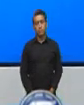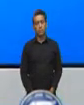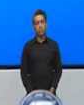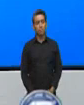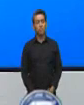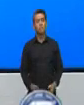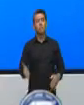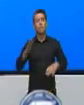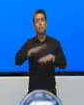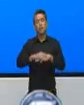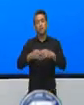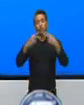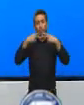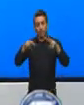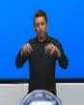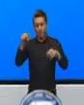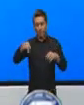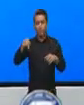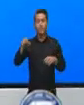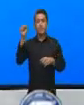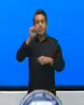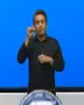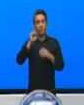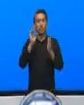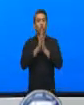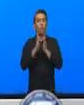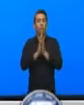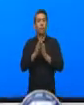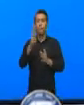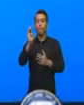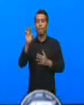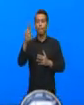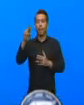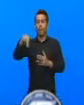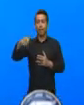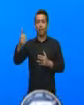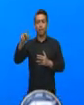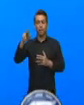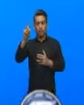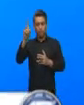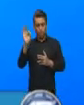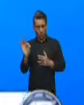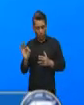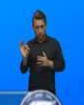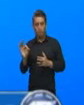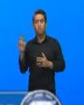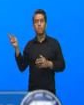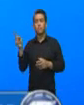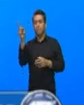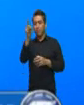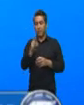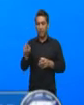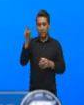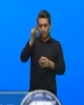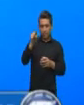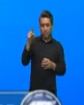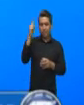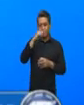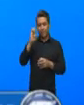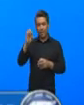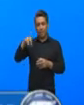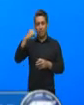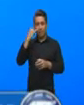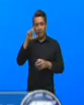Comenzamos con las noticias. Durante el fin de semana, Bernardo Arévalo, presidenciable del partido Semilla, visitó los departamentos de Chiquimula y Alta